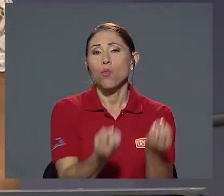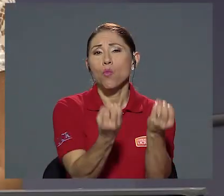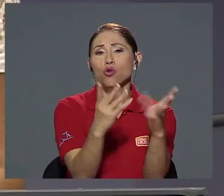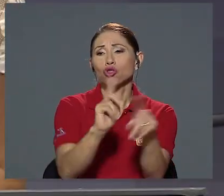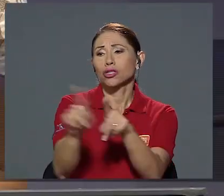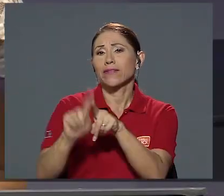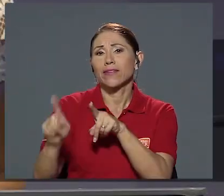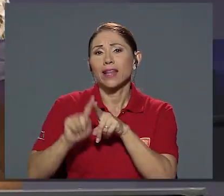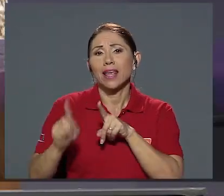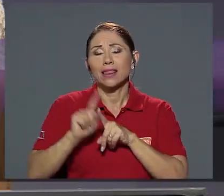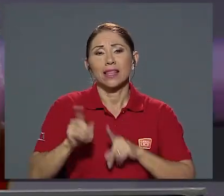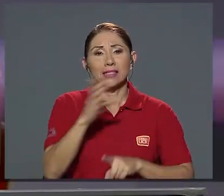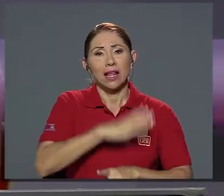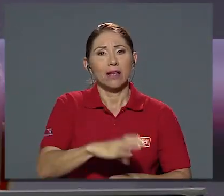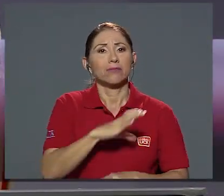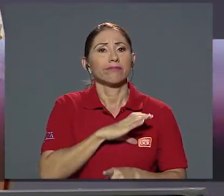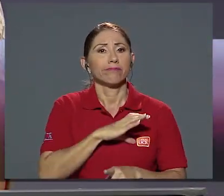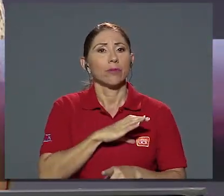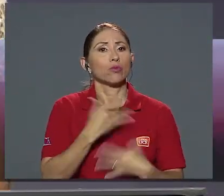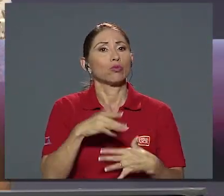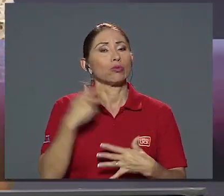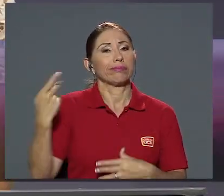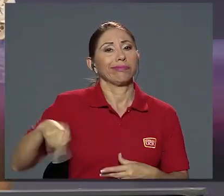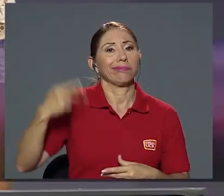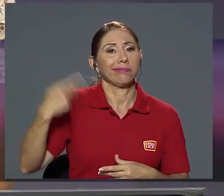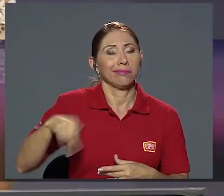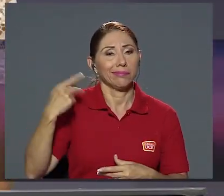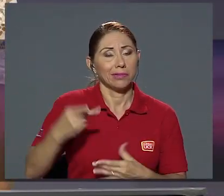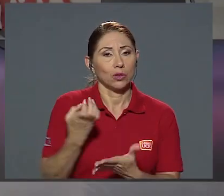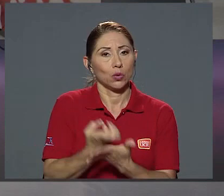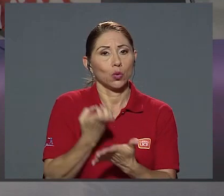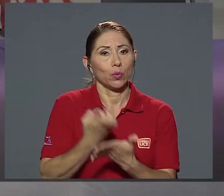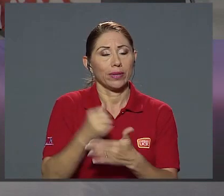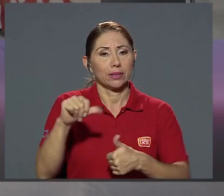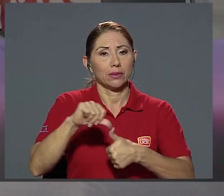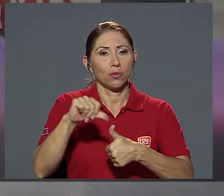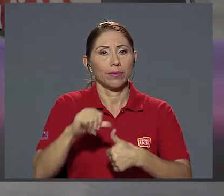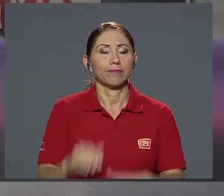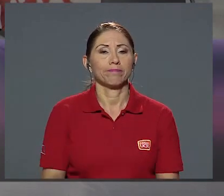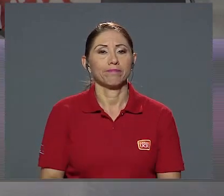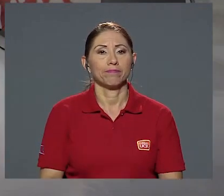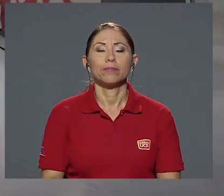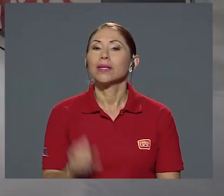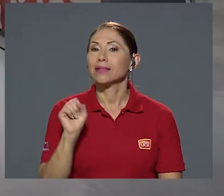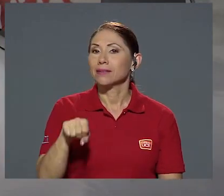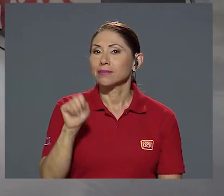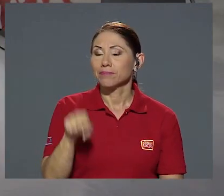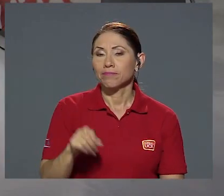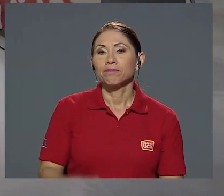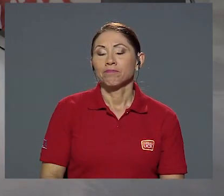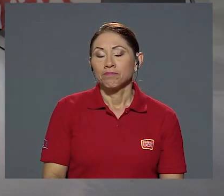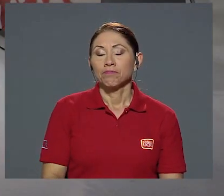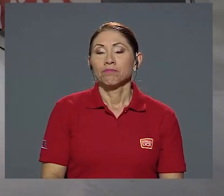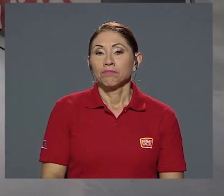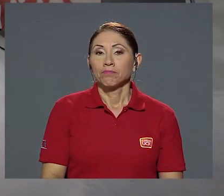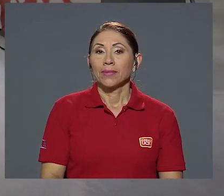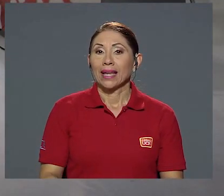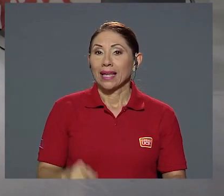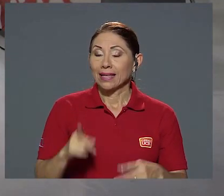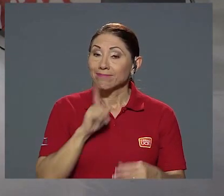Múltiples factores comprometen el equilibrio económico de la región centroamericana, Alberto. Sí, tal vez empezar señalando que efectivamente